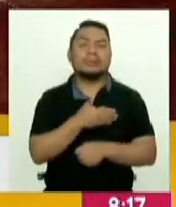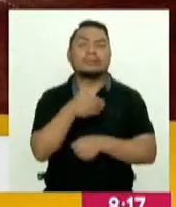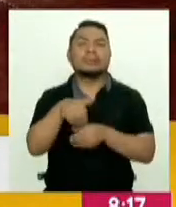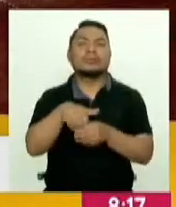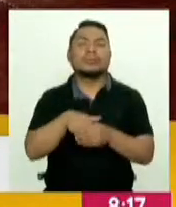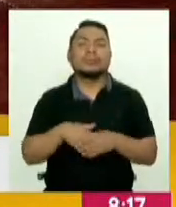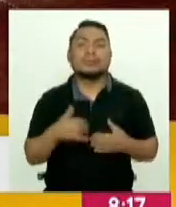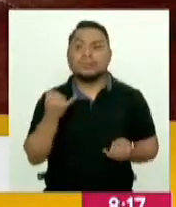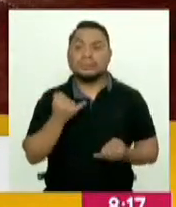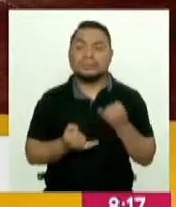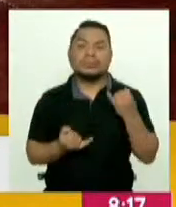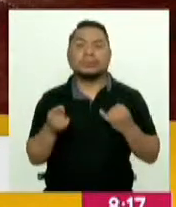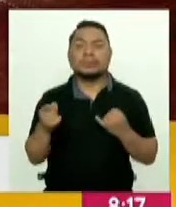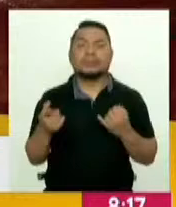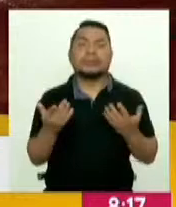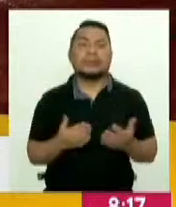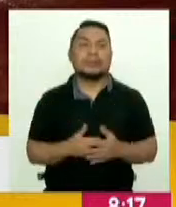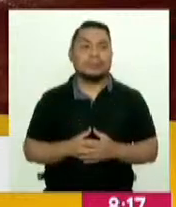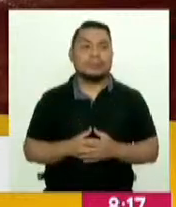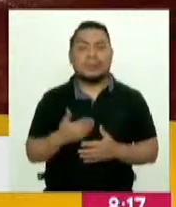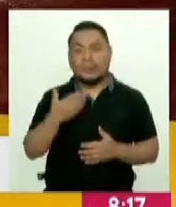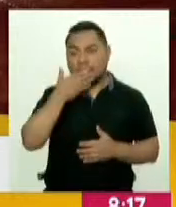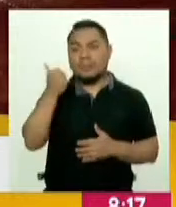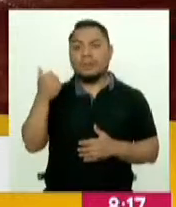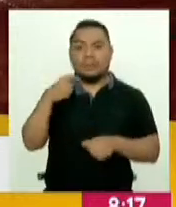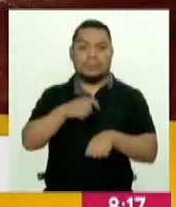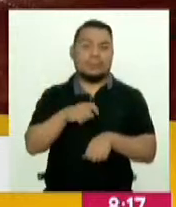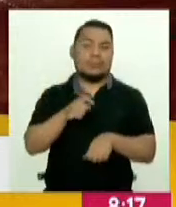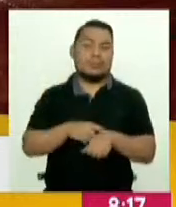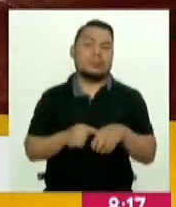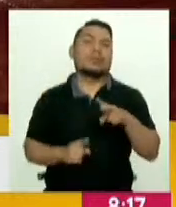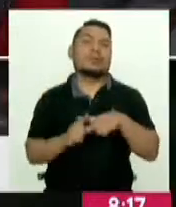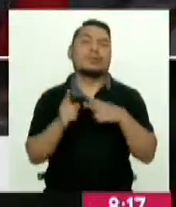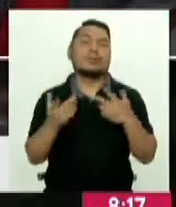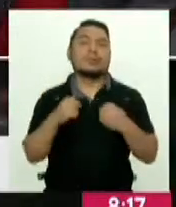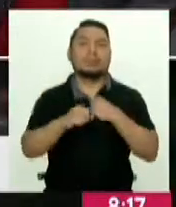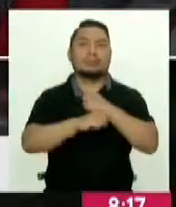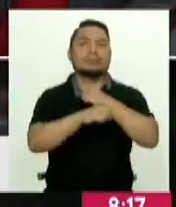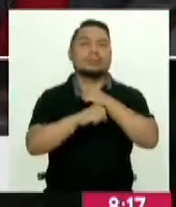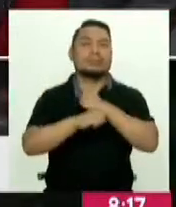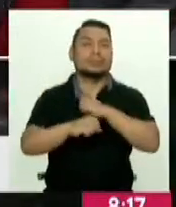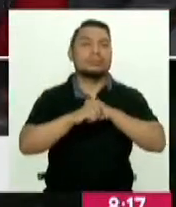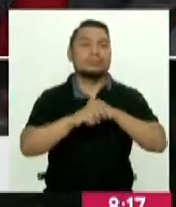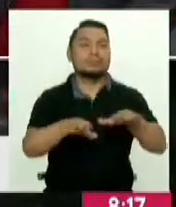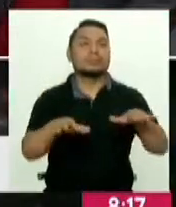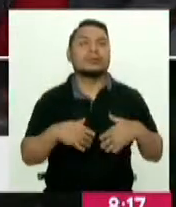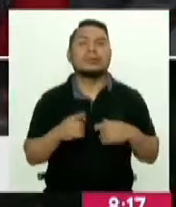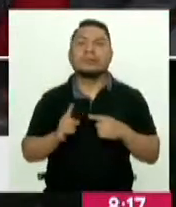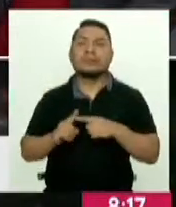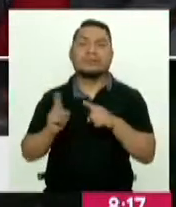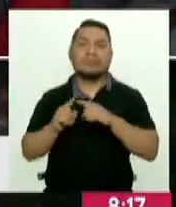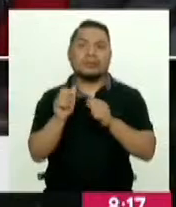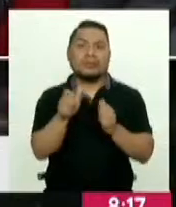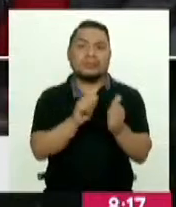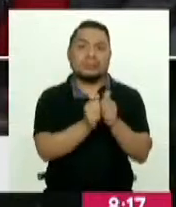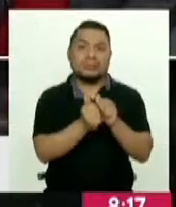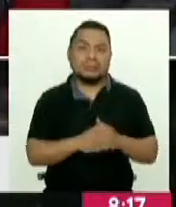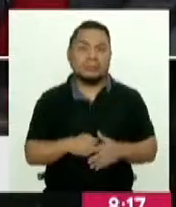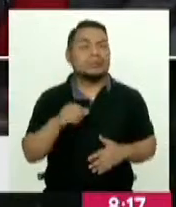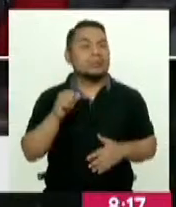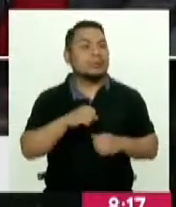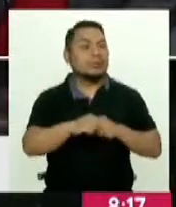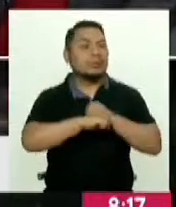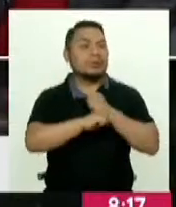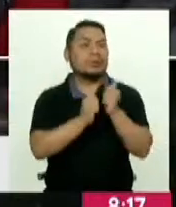electoral terminan siendo el mejor momento de aparición y de campañas, de difusión de los diferentes candidatos, ¿no? Las campañas cada